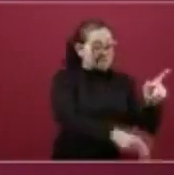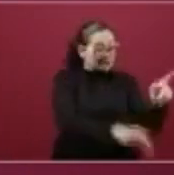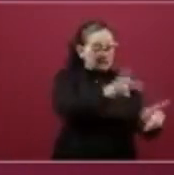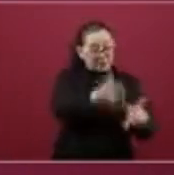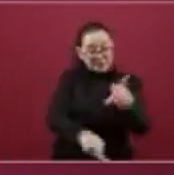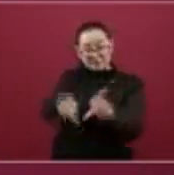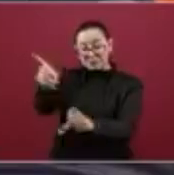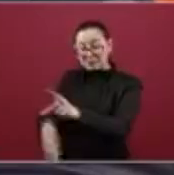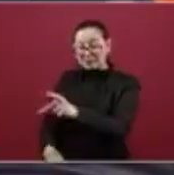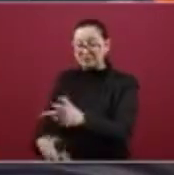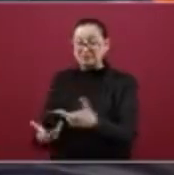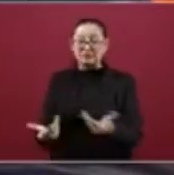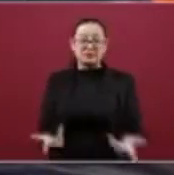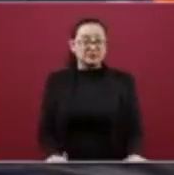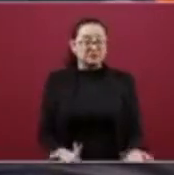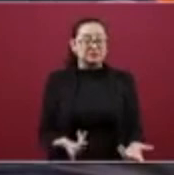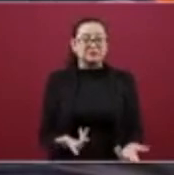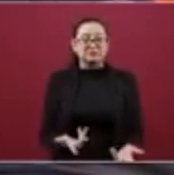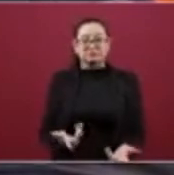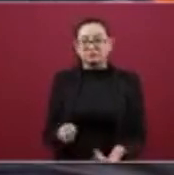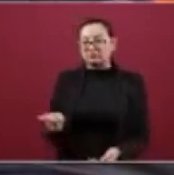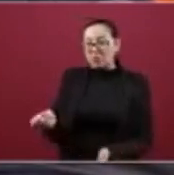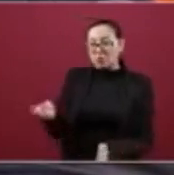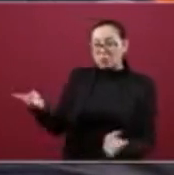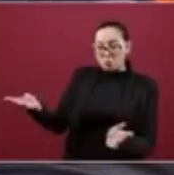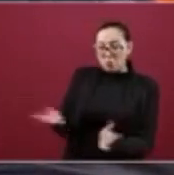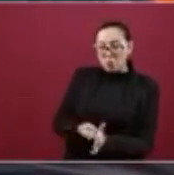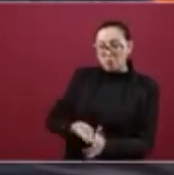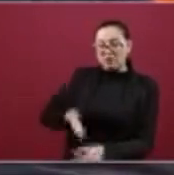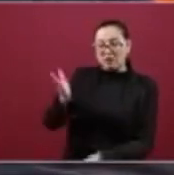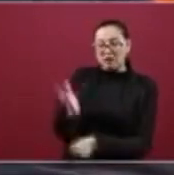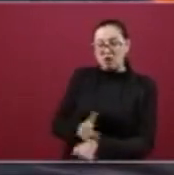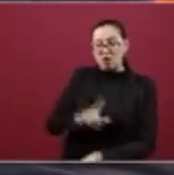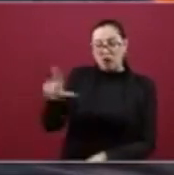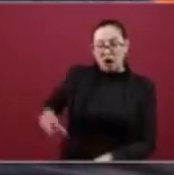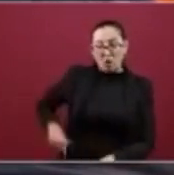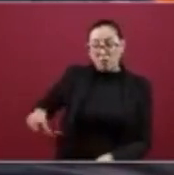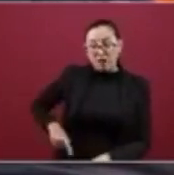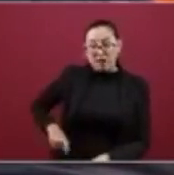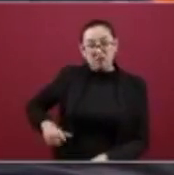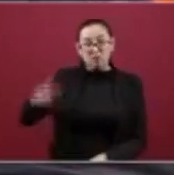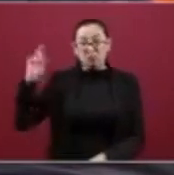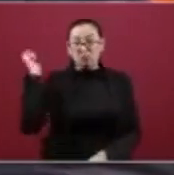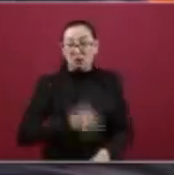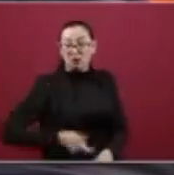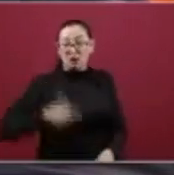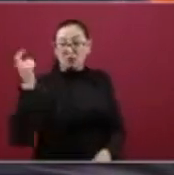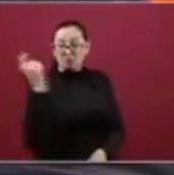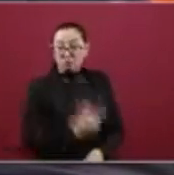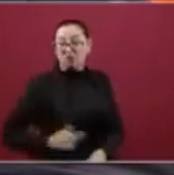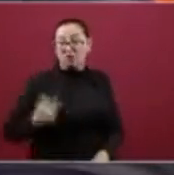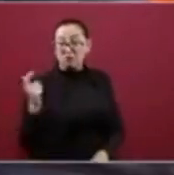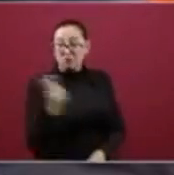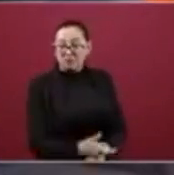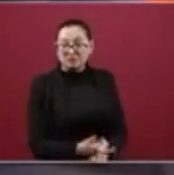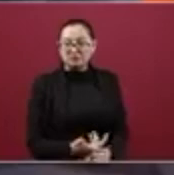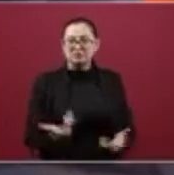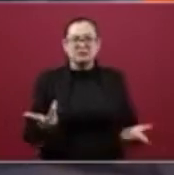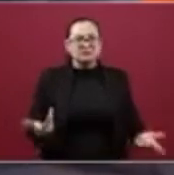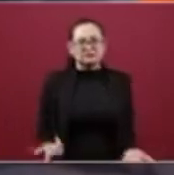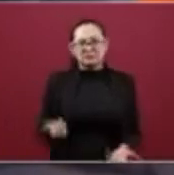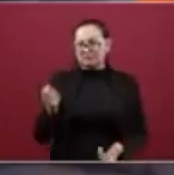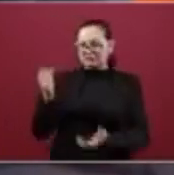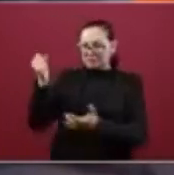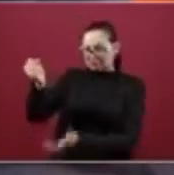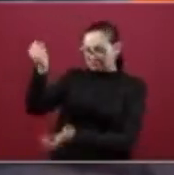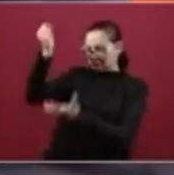están aplicando multas, castigos al gobierno federal, es decir, dinero del presupuesto,